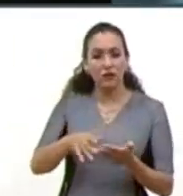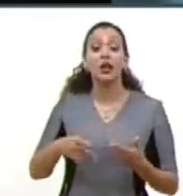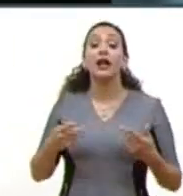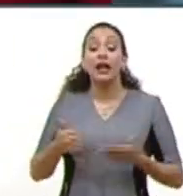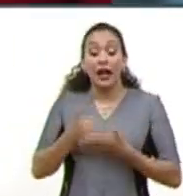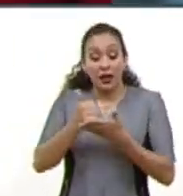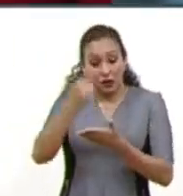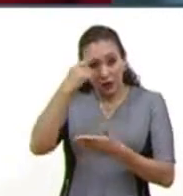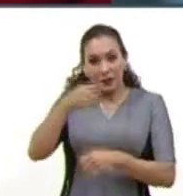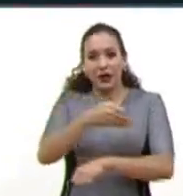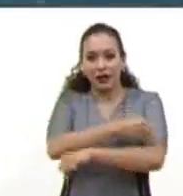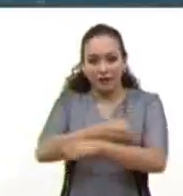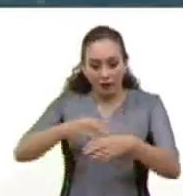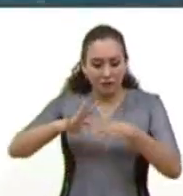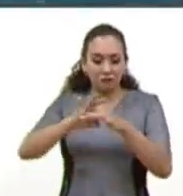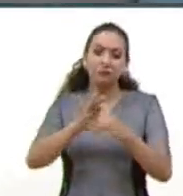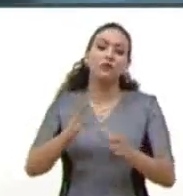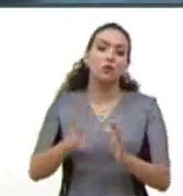los sanos vínculos.